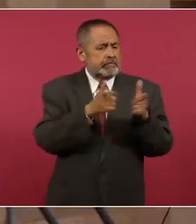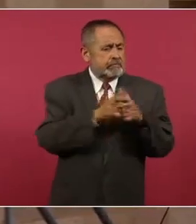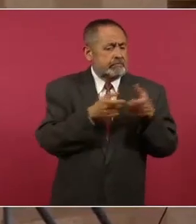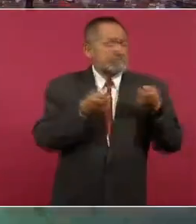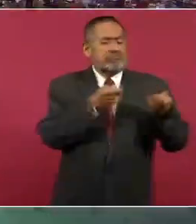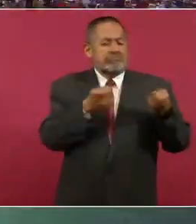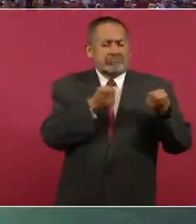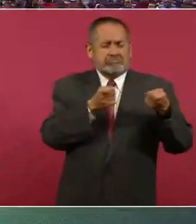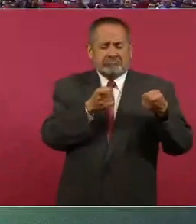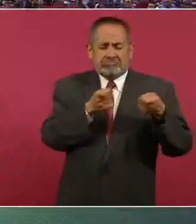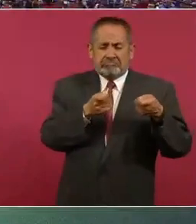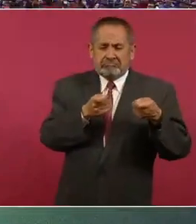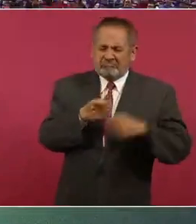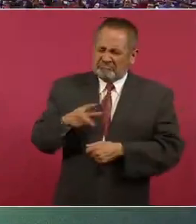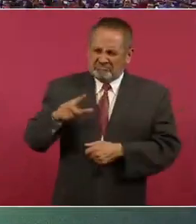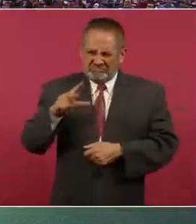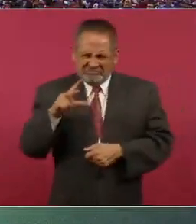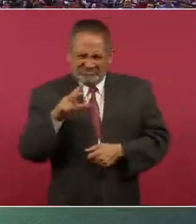Oligarquía,